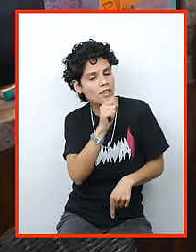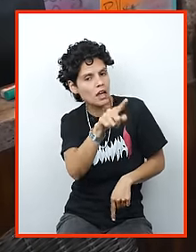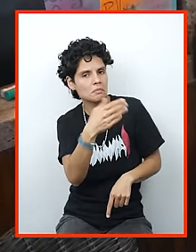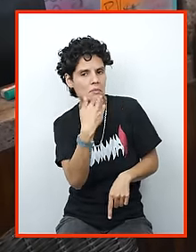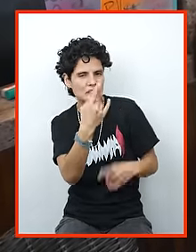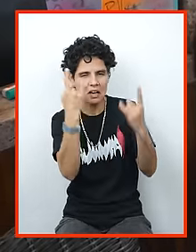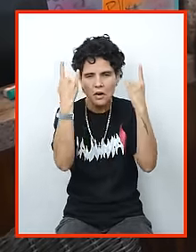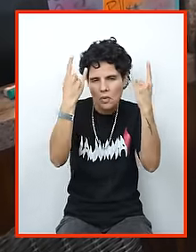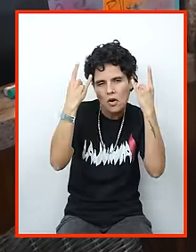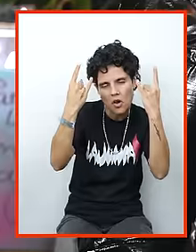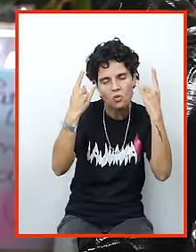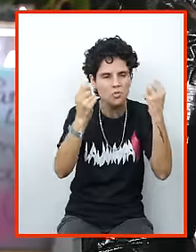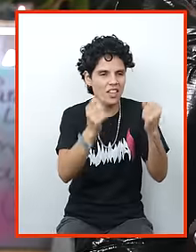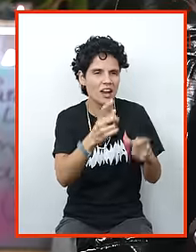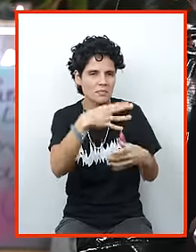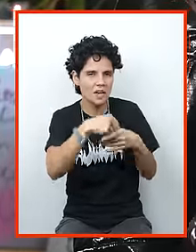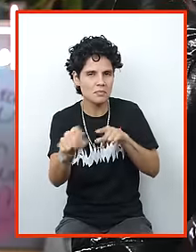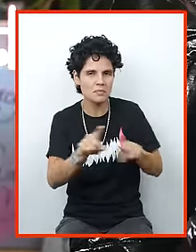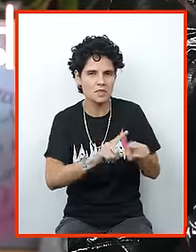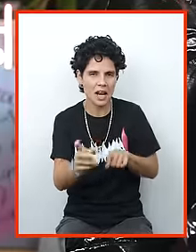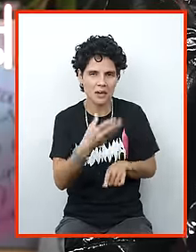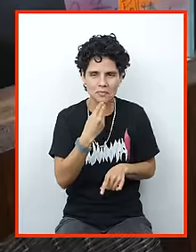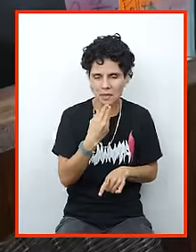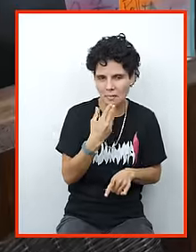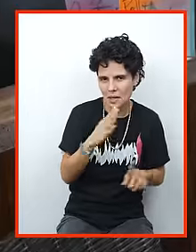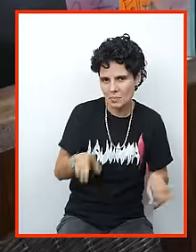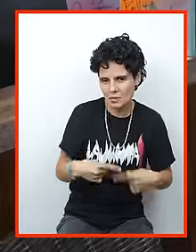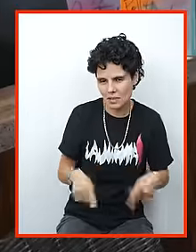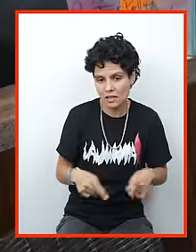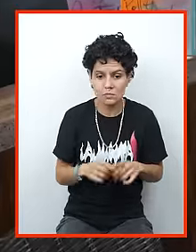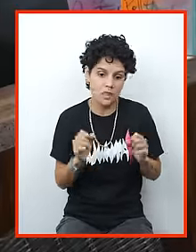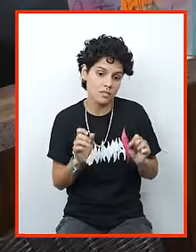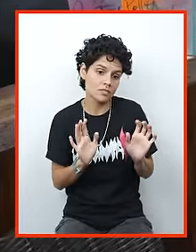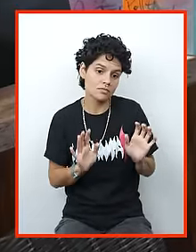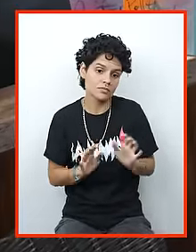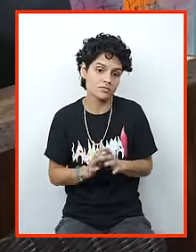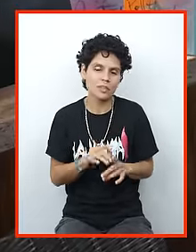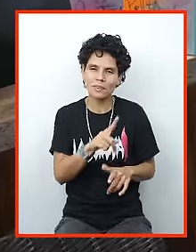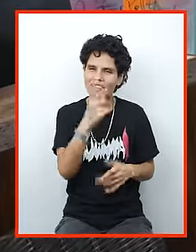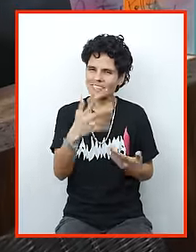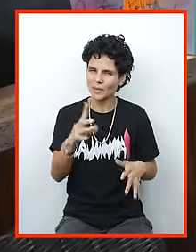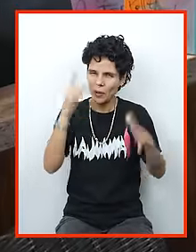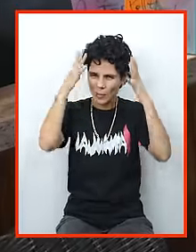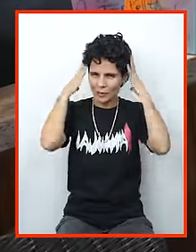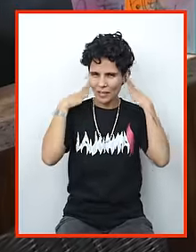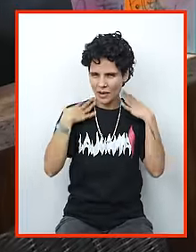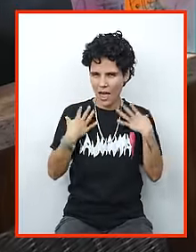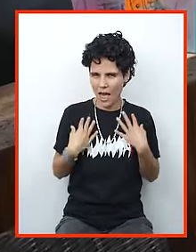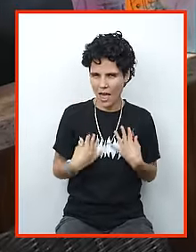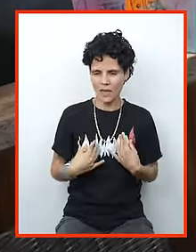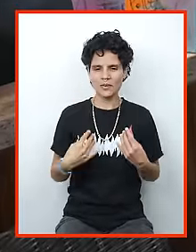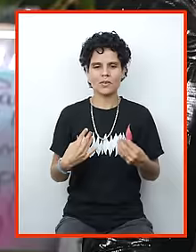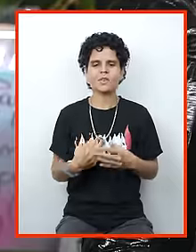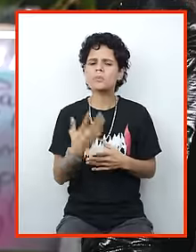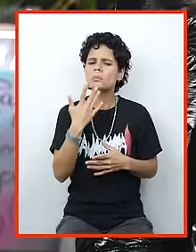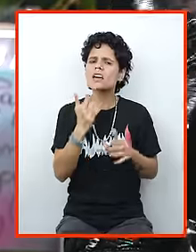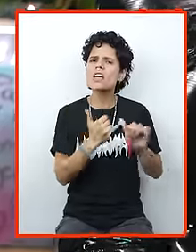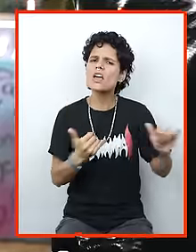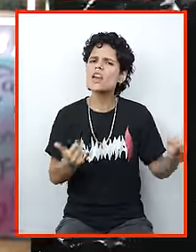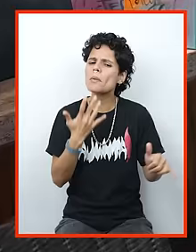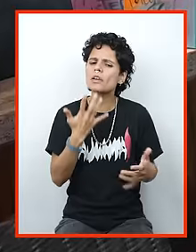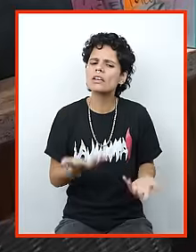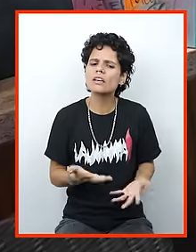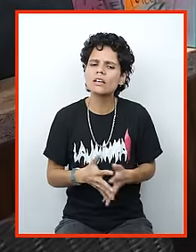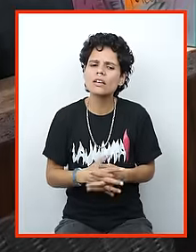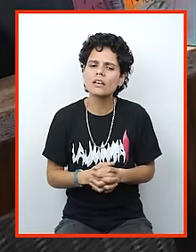la pinta, todo de rockero y todo. Nunca le he preguntado si hace música, es decir... ¿Caracito? Porque el loco tiene la pinta de ser... ¿Por qué estudiaste